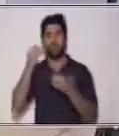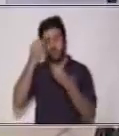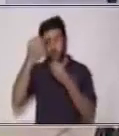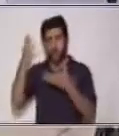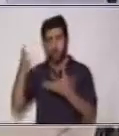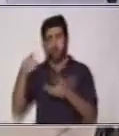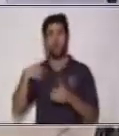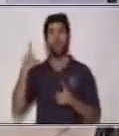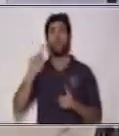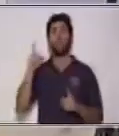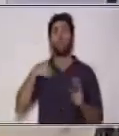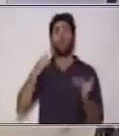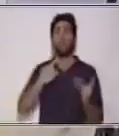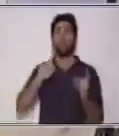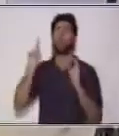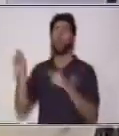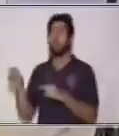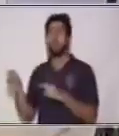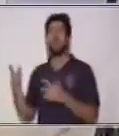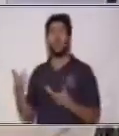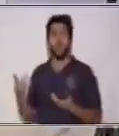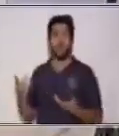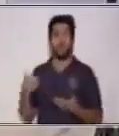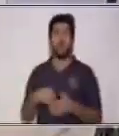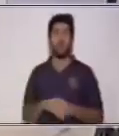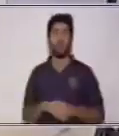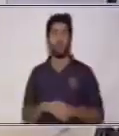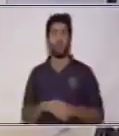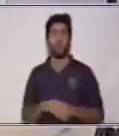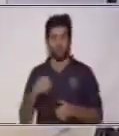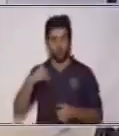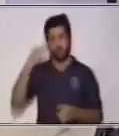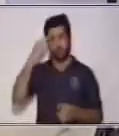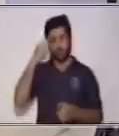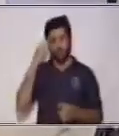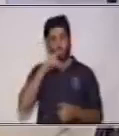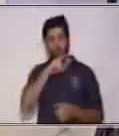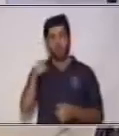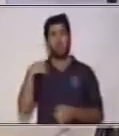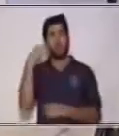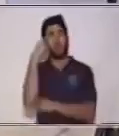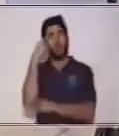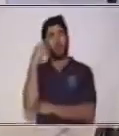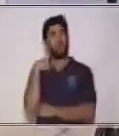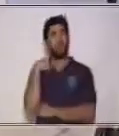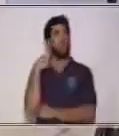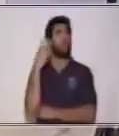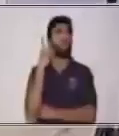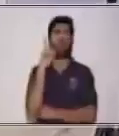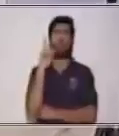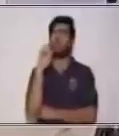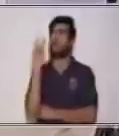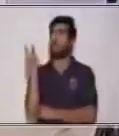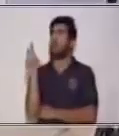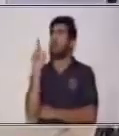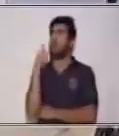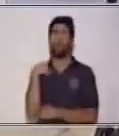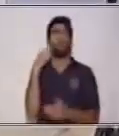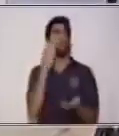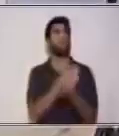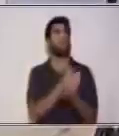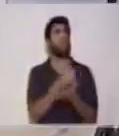¿a dónde nos dirigimos? Yo sé que ahí en casita estarán pensando, ¿dónde voy a dirigir para obtener